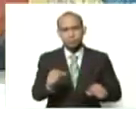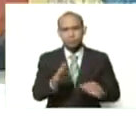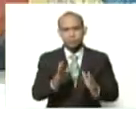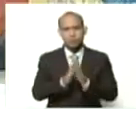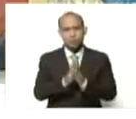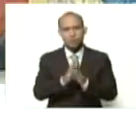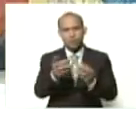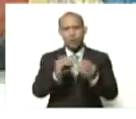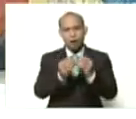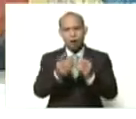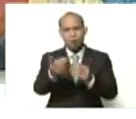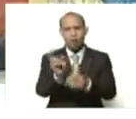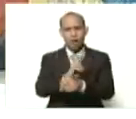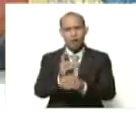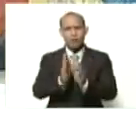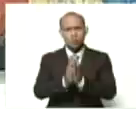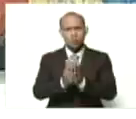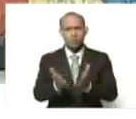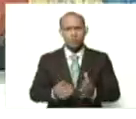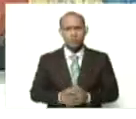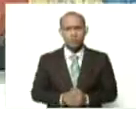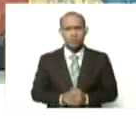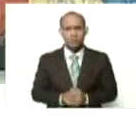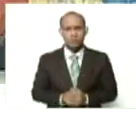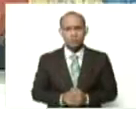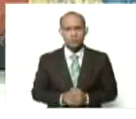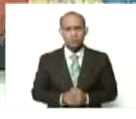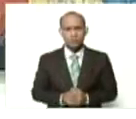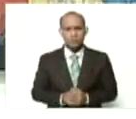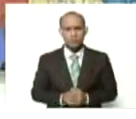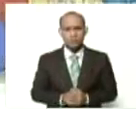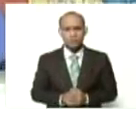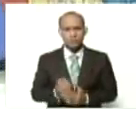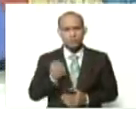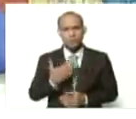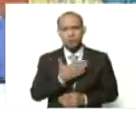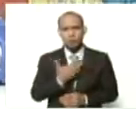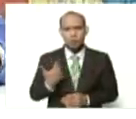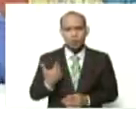Corrige eso, Escalona, por favor. Bueno, yo quiero